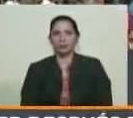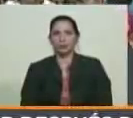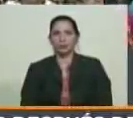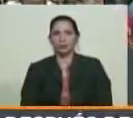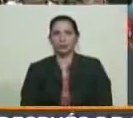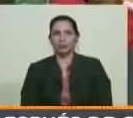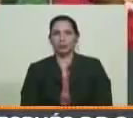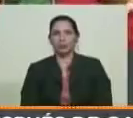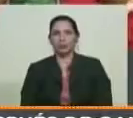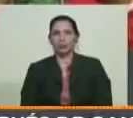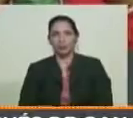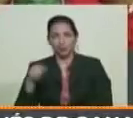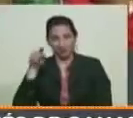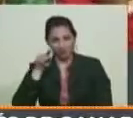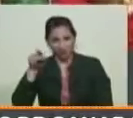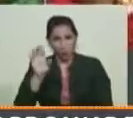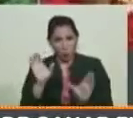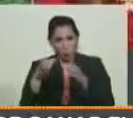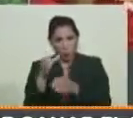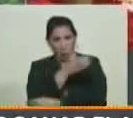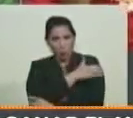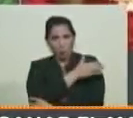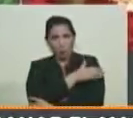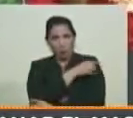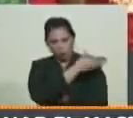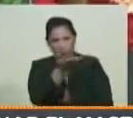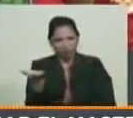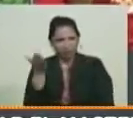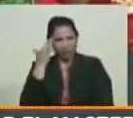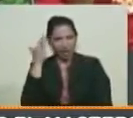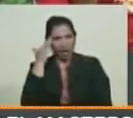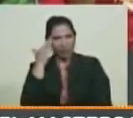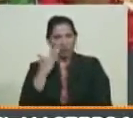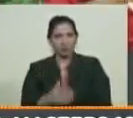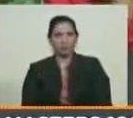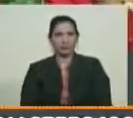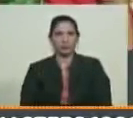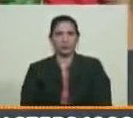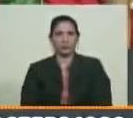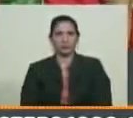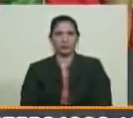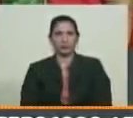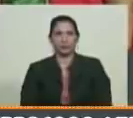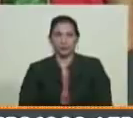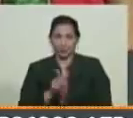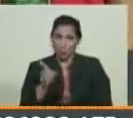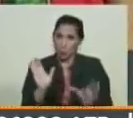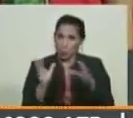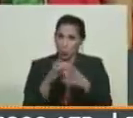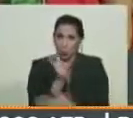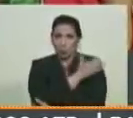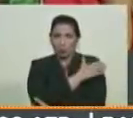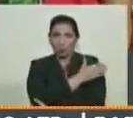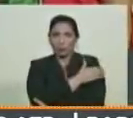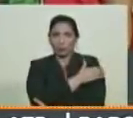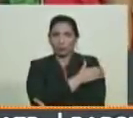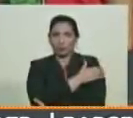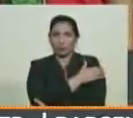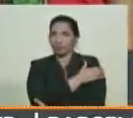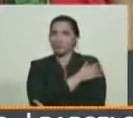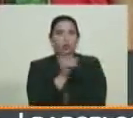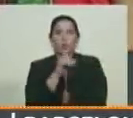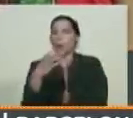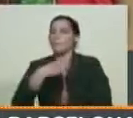Esa derecha, ustedes lo saben, camaradas, hermanos, esa derecha está inhabilitada para gobernar este